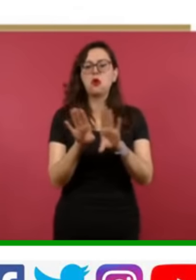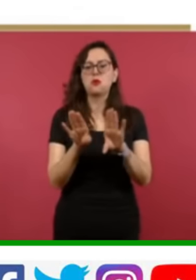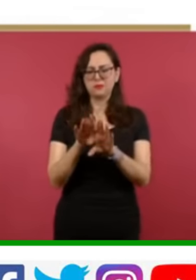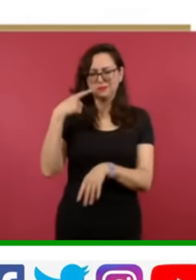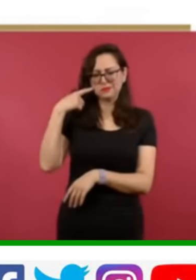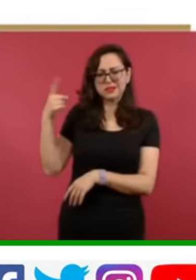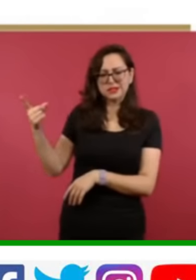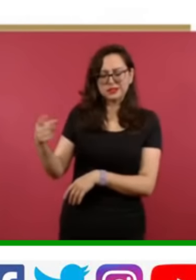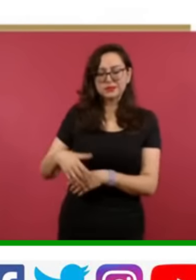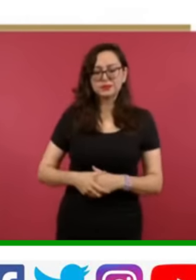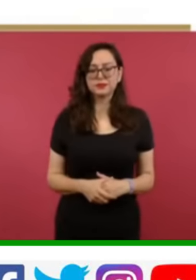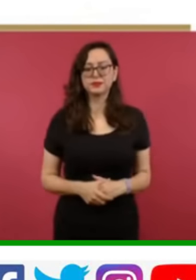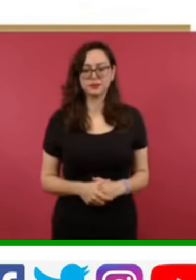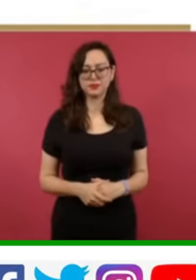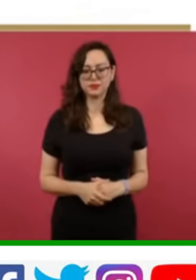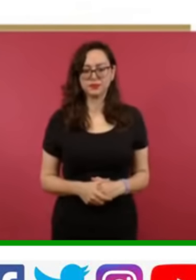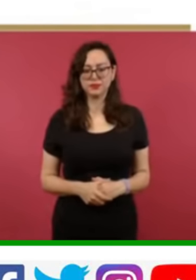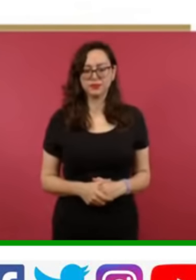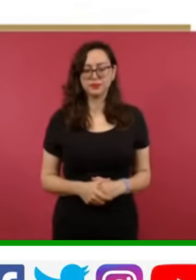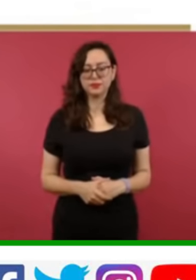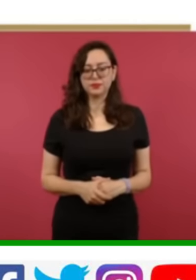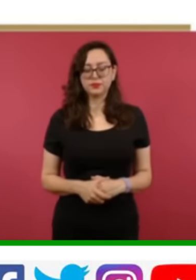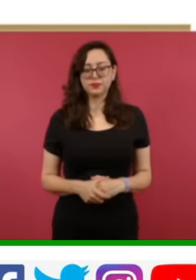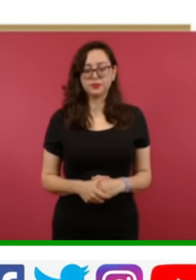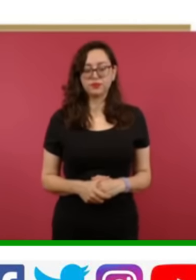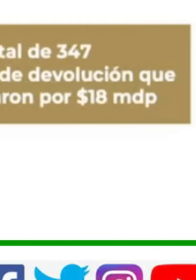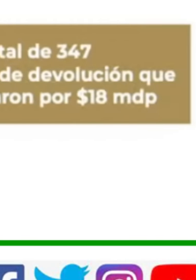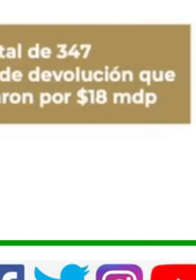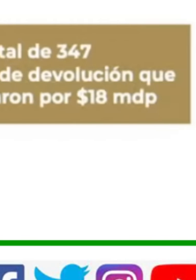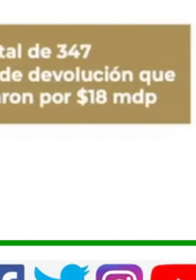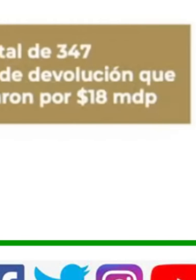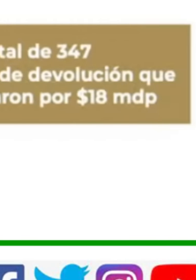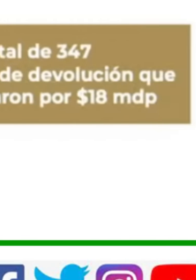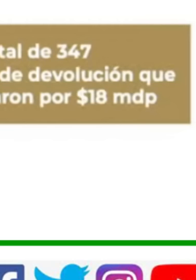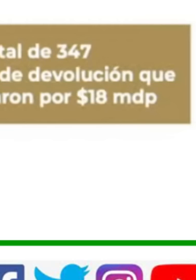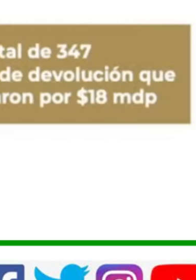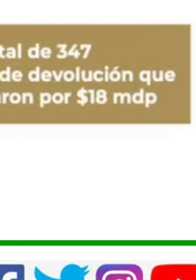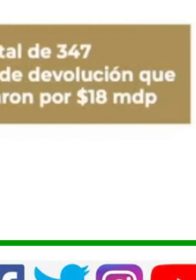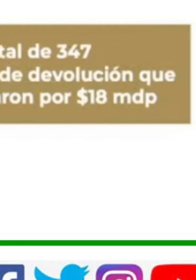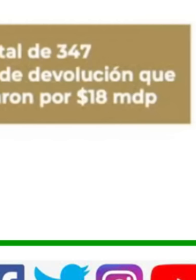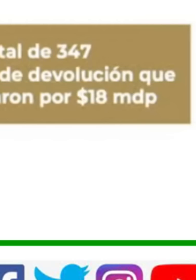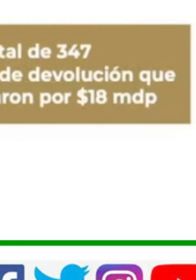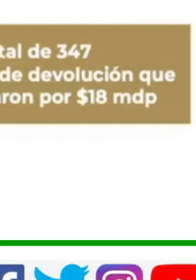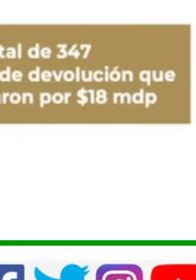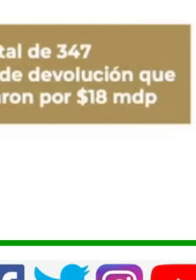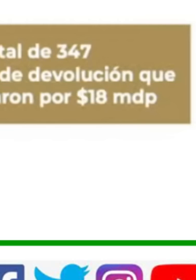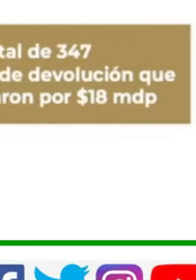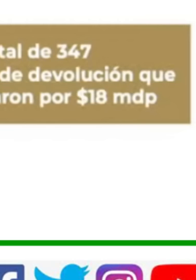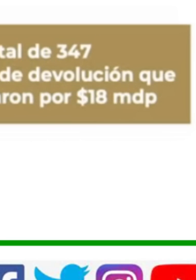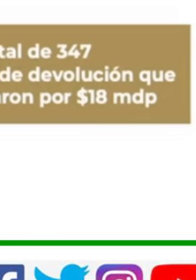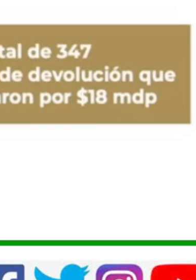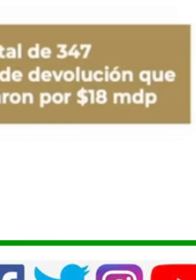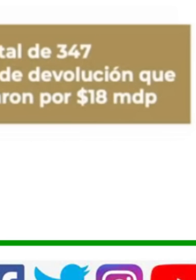monto de 946 millones de pesos que ya pasaron del Afore al IMSS. Como podemos ver, por ejemplo, Banorte ha devuelto